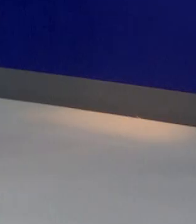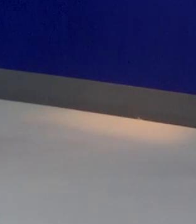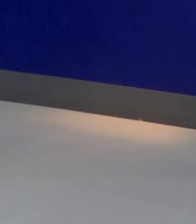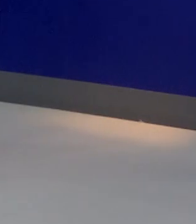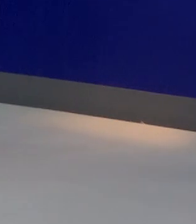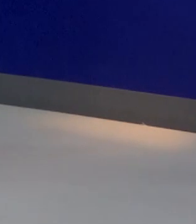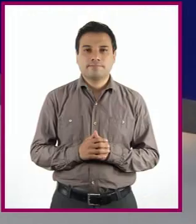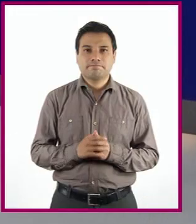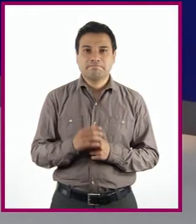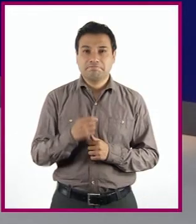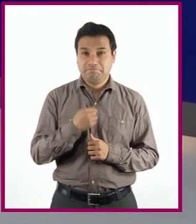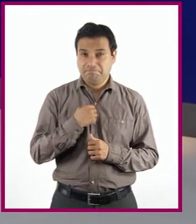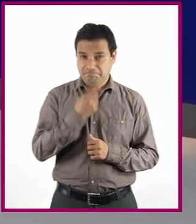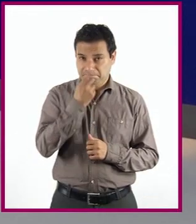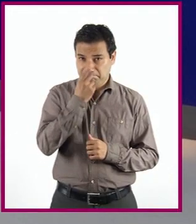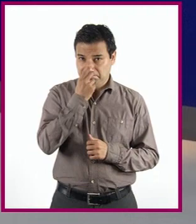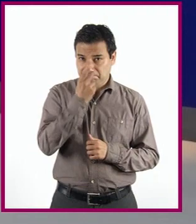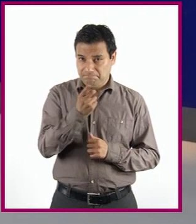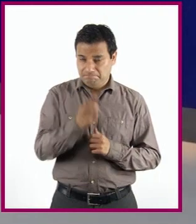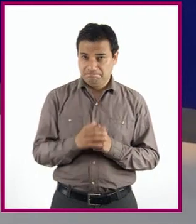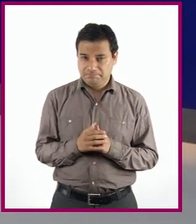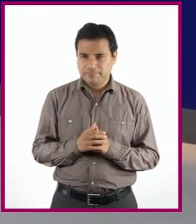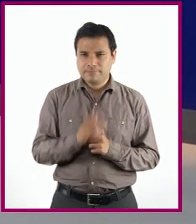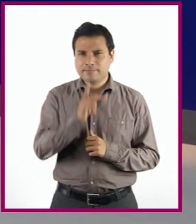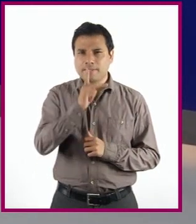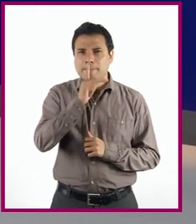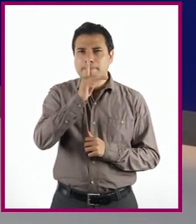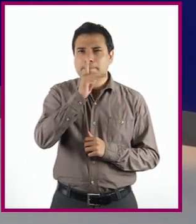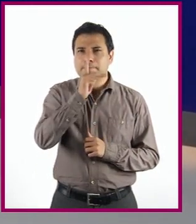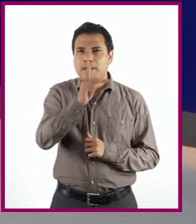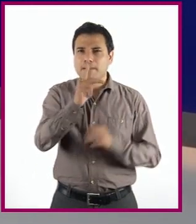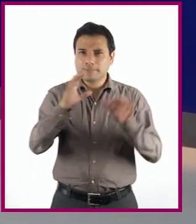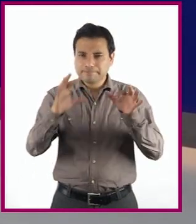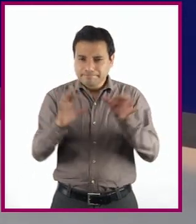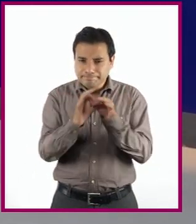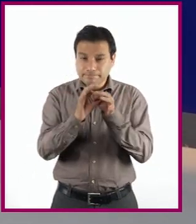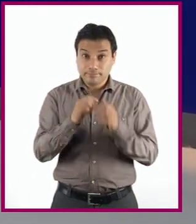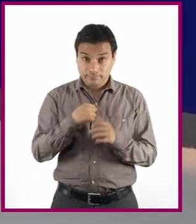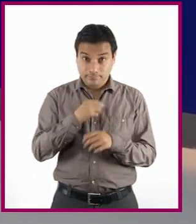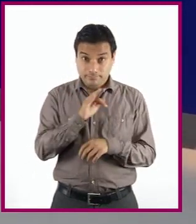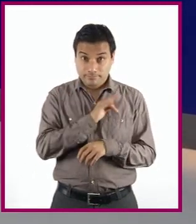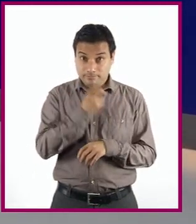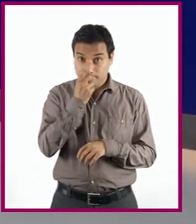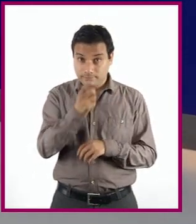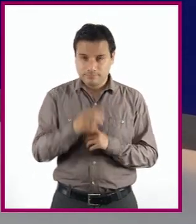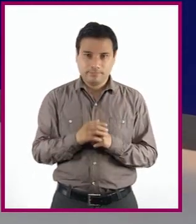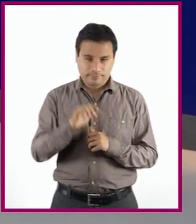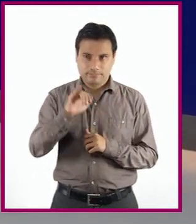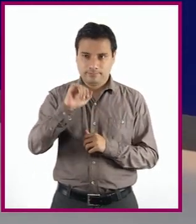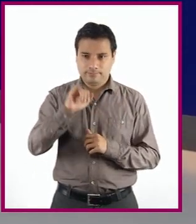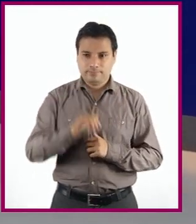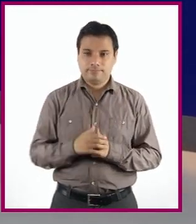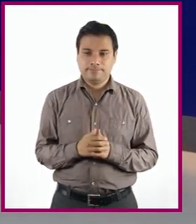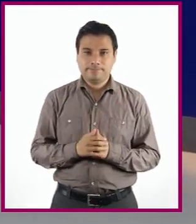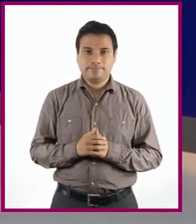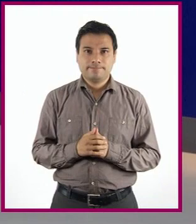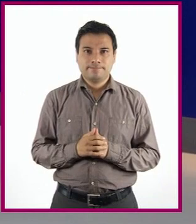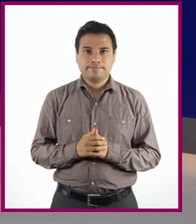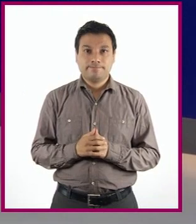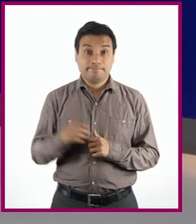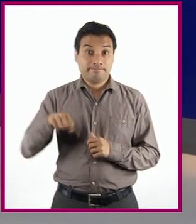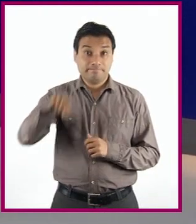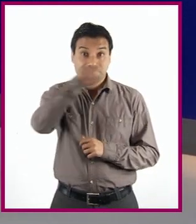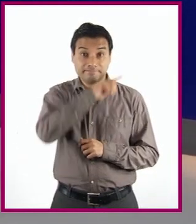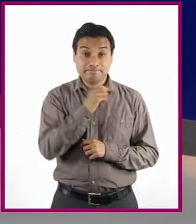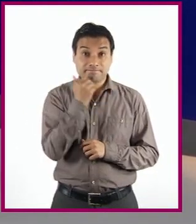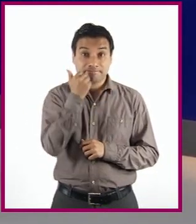¿Puedo decir cuáles fueron los conectores cronológicos que encontré, profesora? ¡Claro! Invitaremos a los